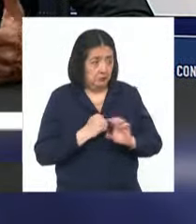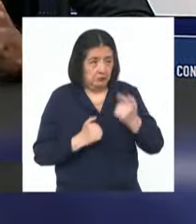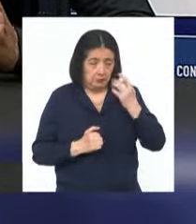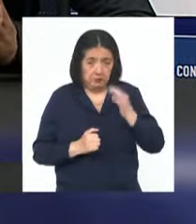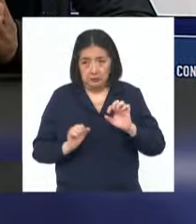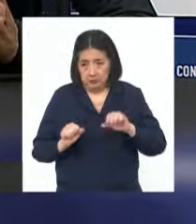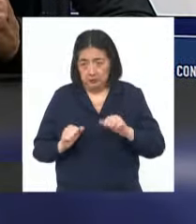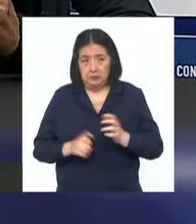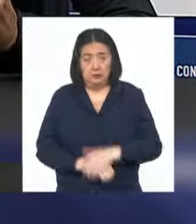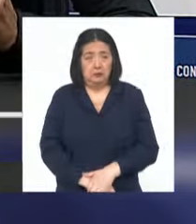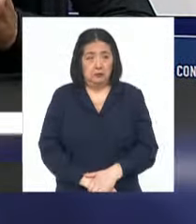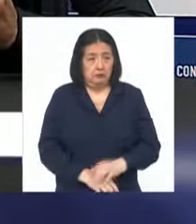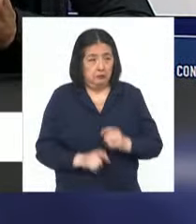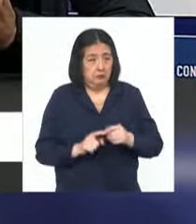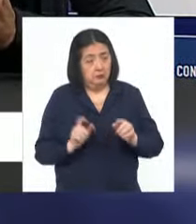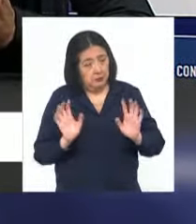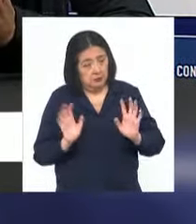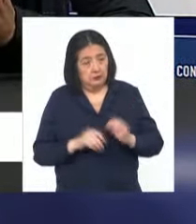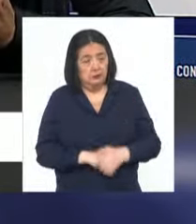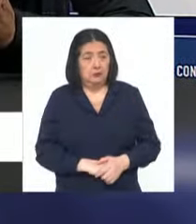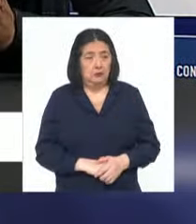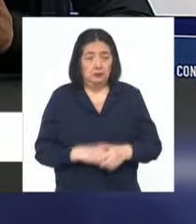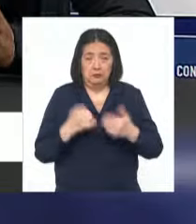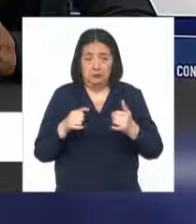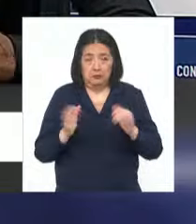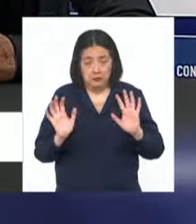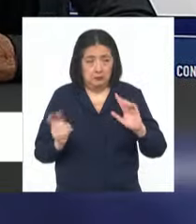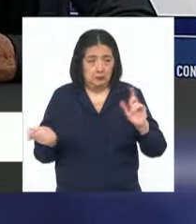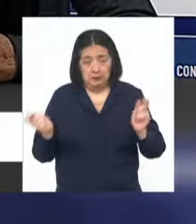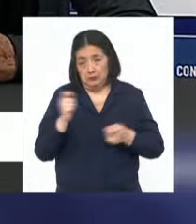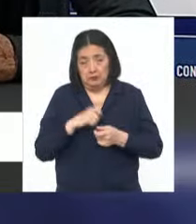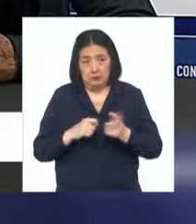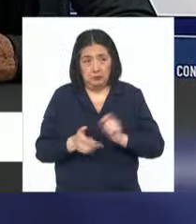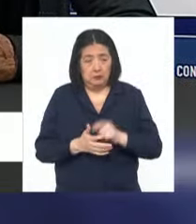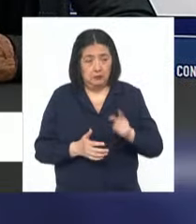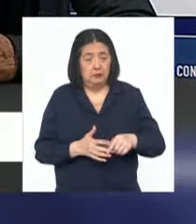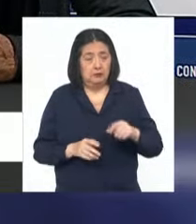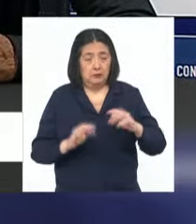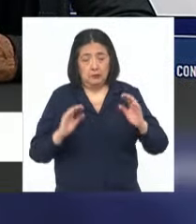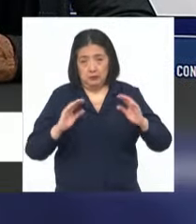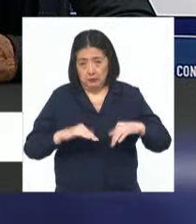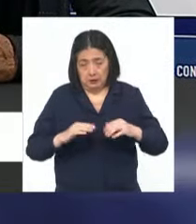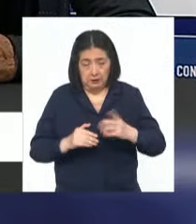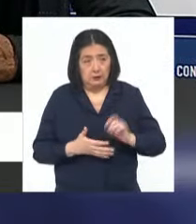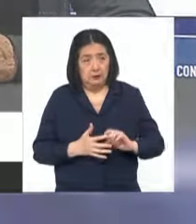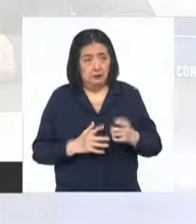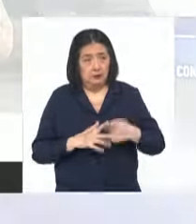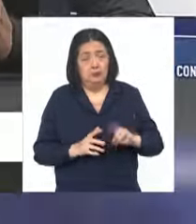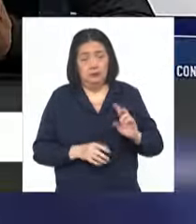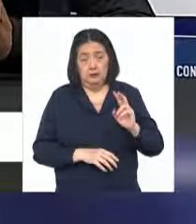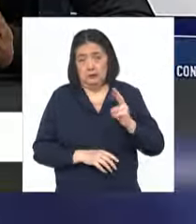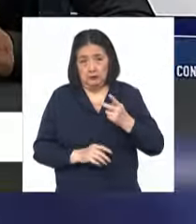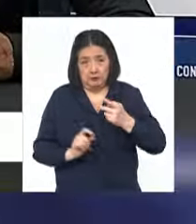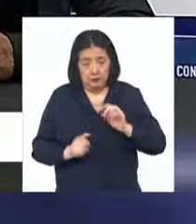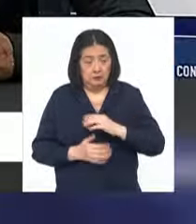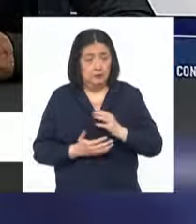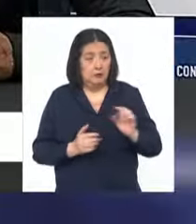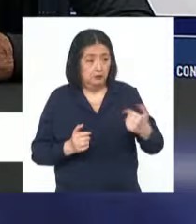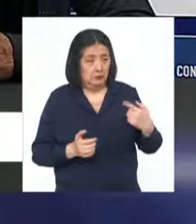nuestro equipo. Pero bueno, el partido nos cambió radicalmente con ese penal empezando la segunda parte, ¿no? Nosotros hemos